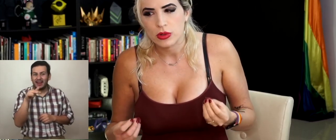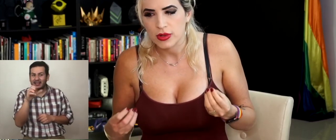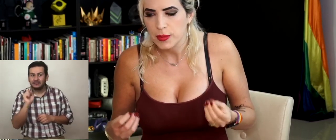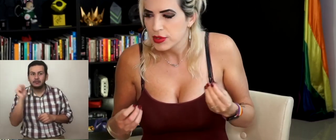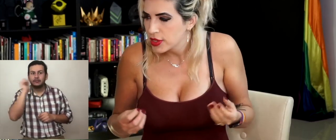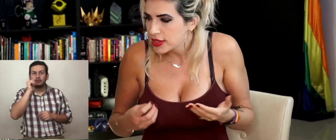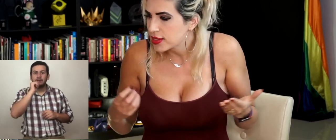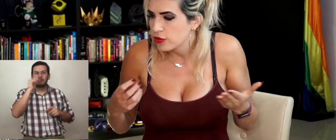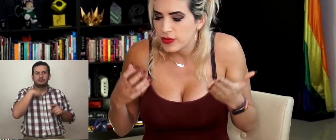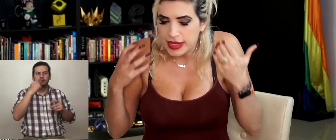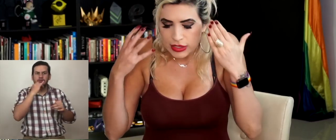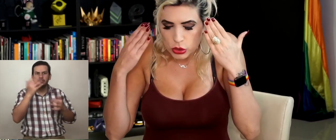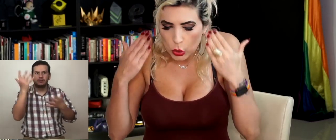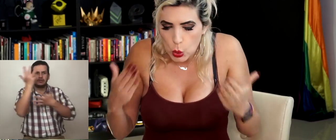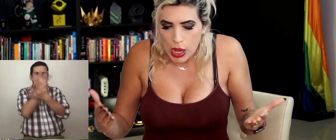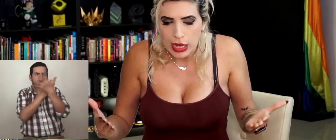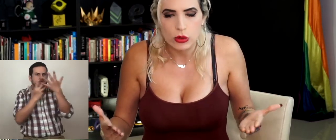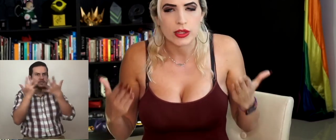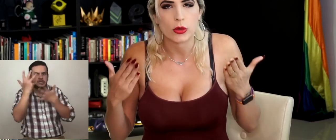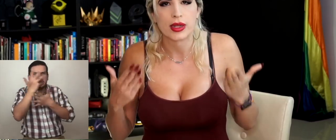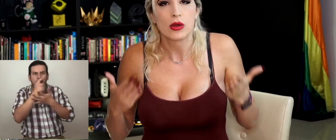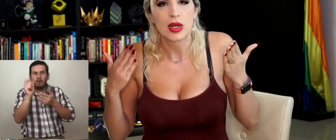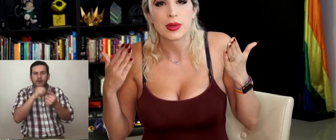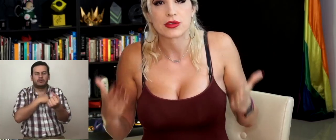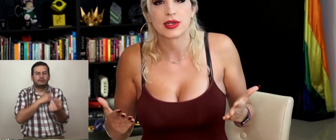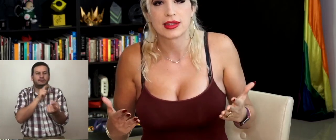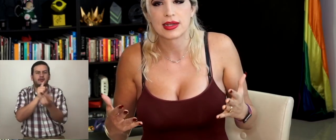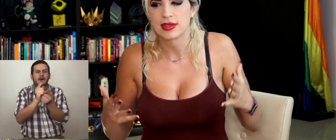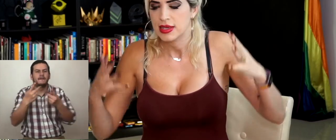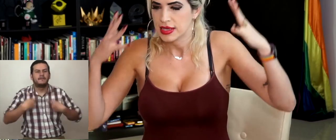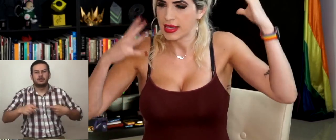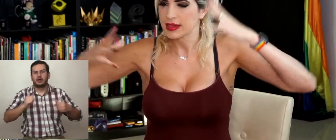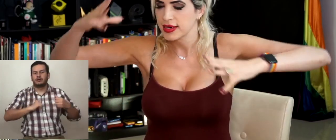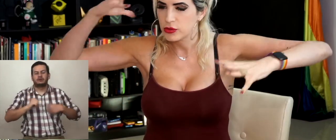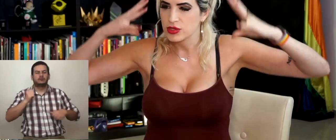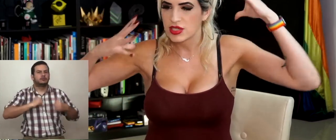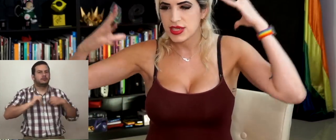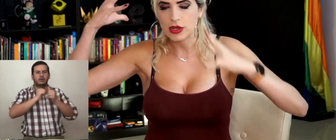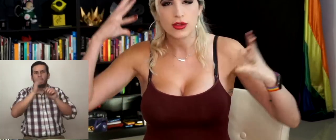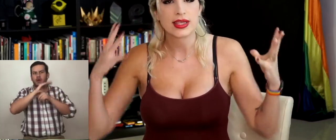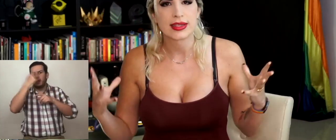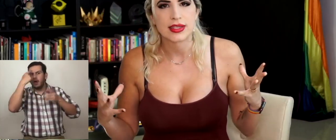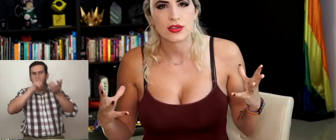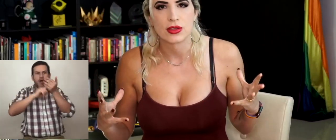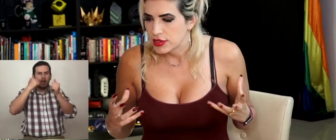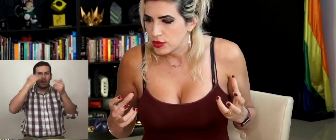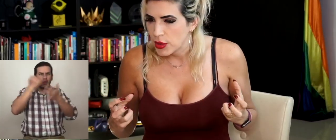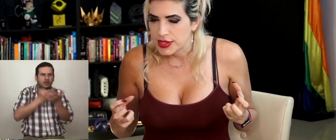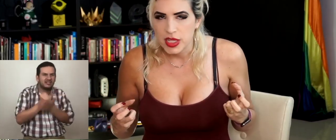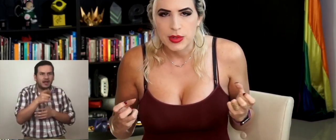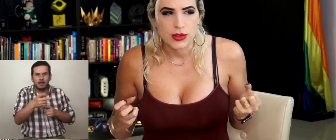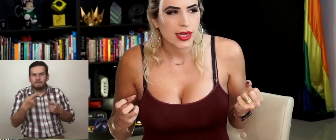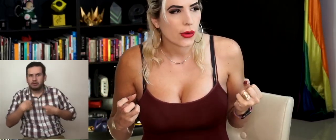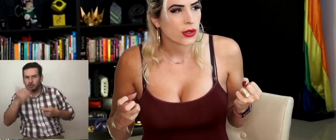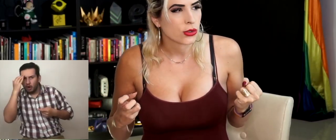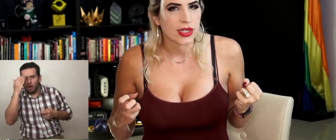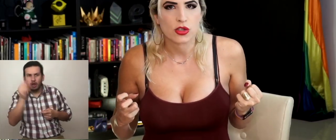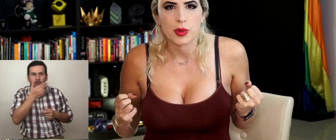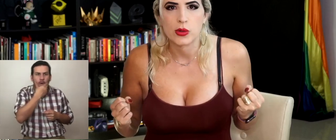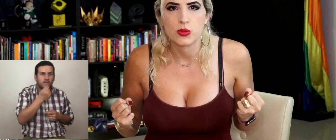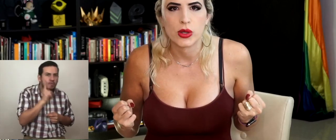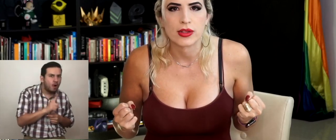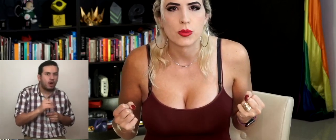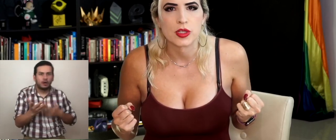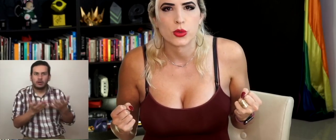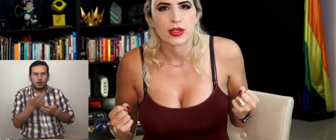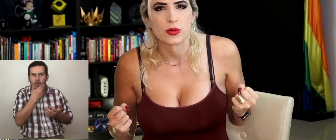topo con que hay personas que se conflictúan cuando ven a una persona trans y entran en un ciclo de indecisión. Necesito saber si esta persona que acabo de conocer es